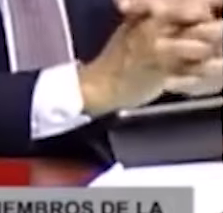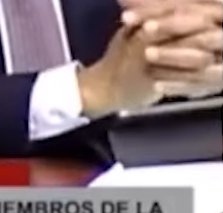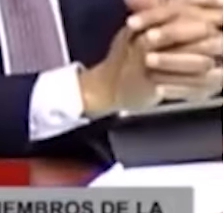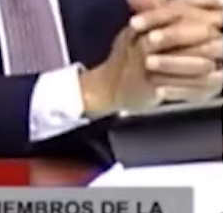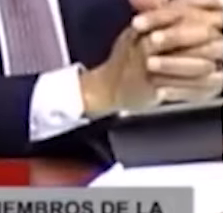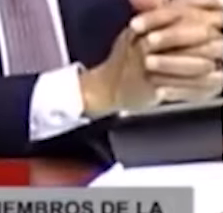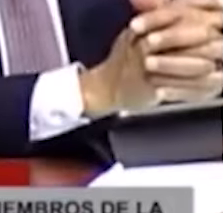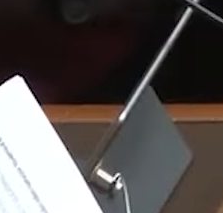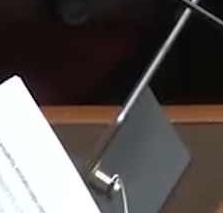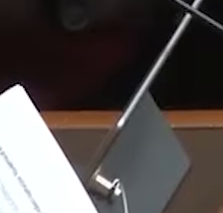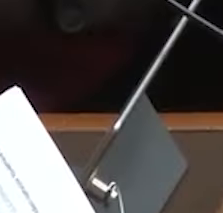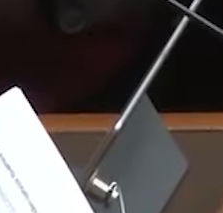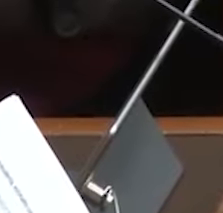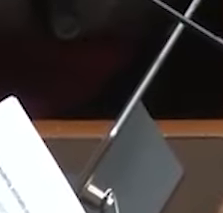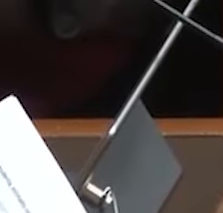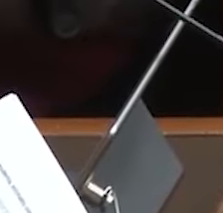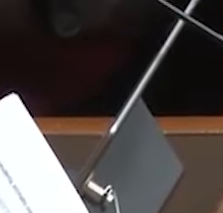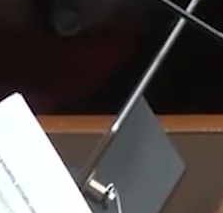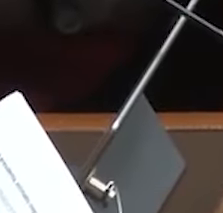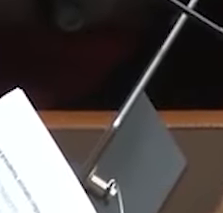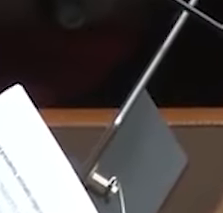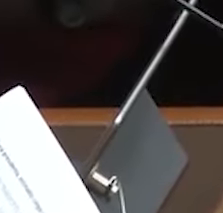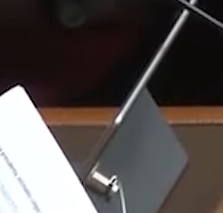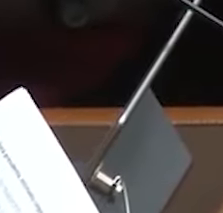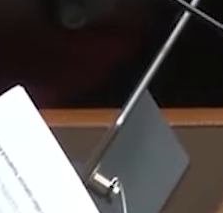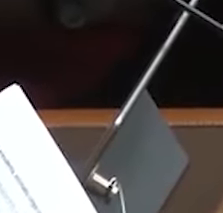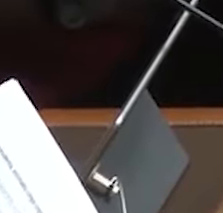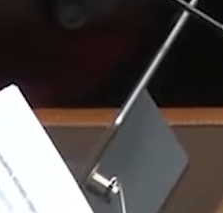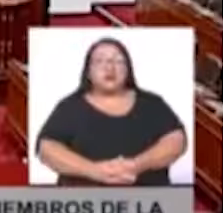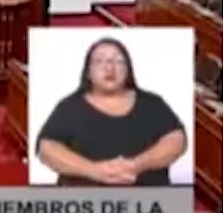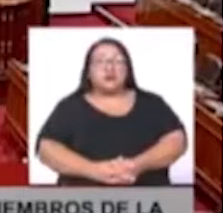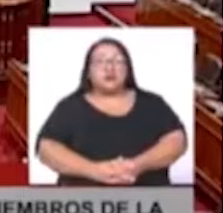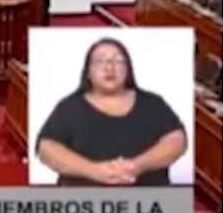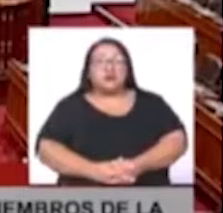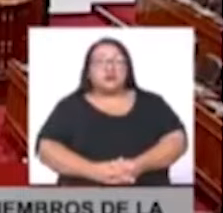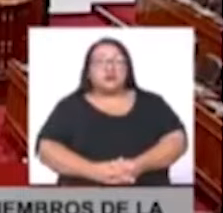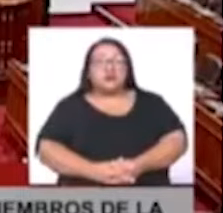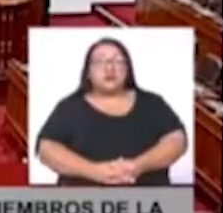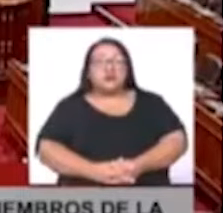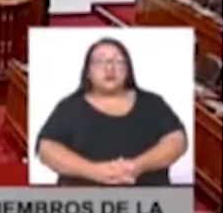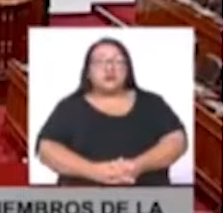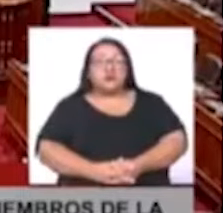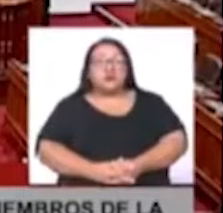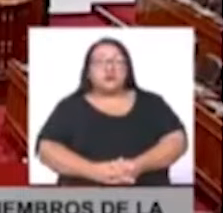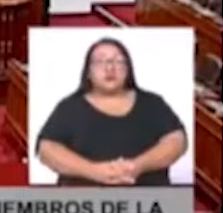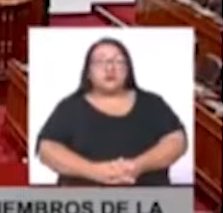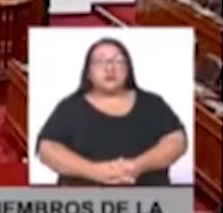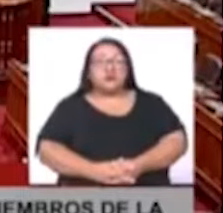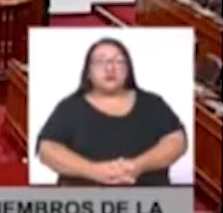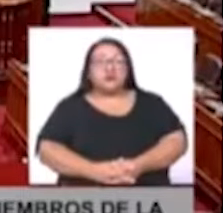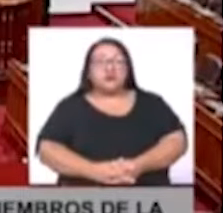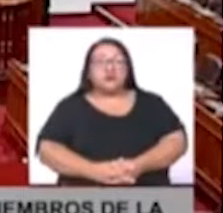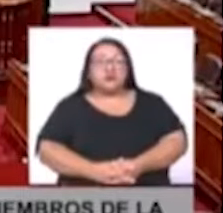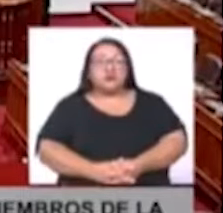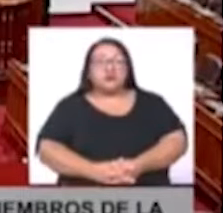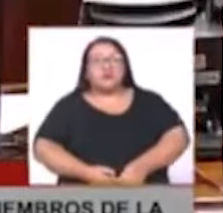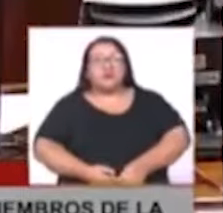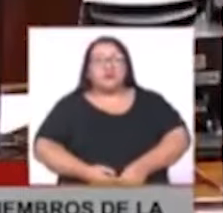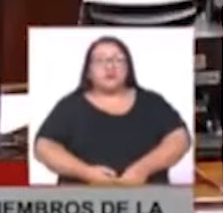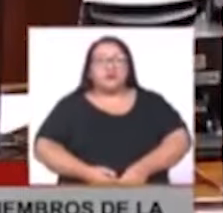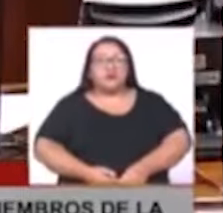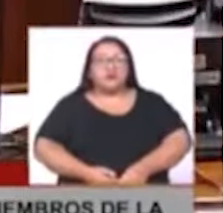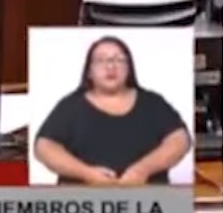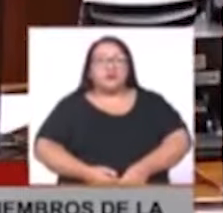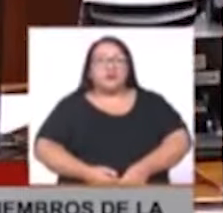de la novísima Junta Nacional de Justicia. En ese proceso se establecieron una serie de bases y una serie de